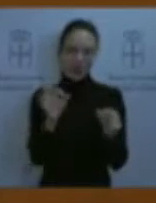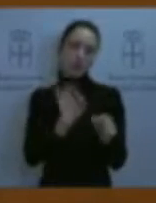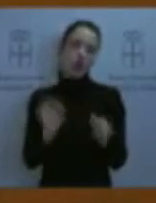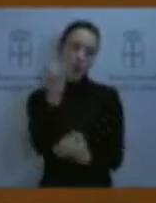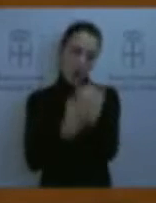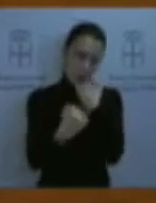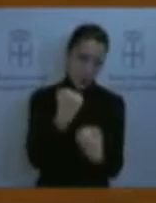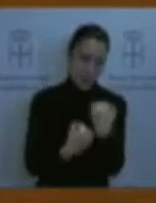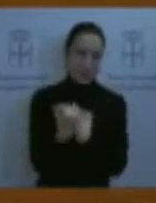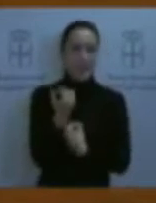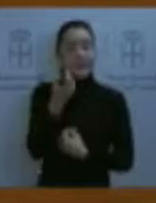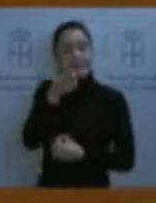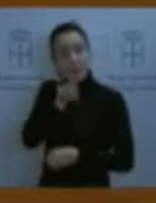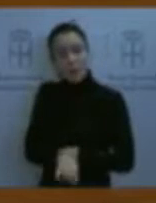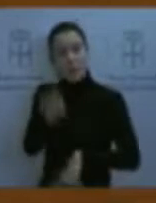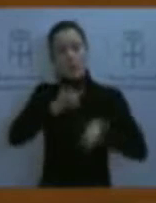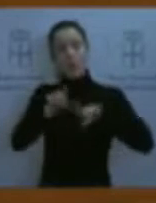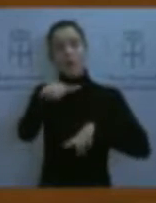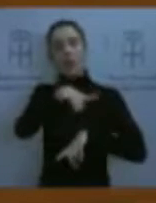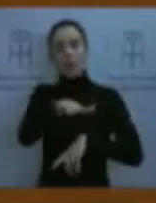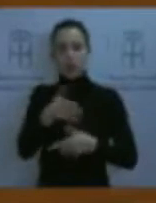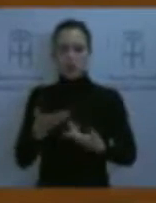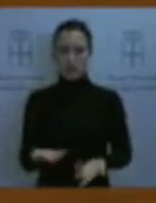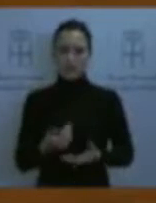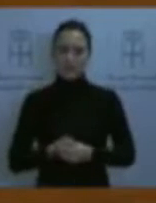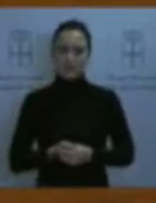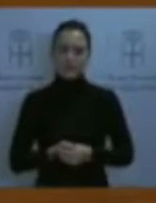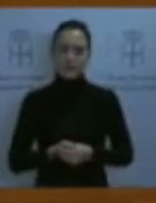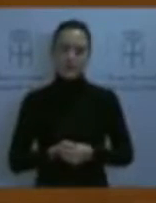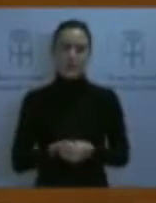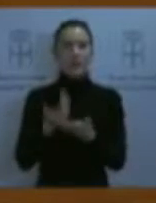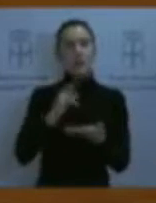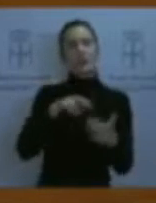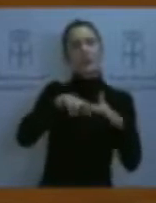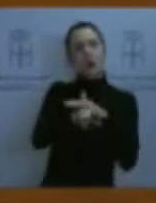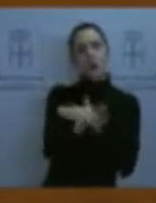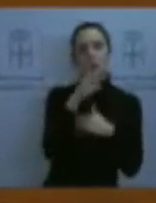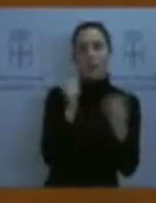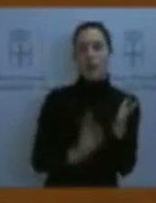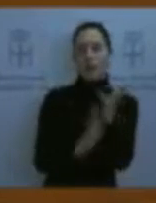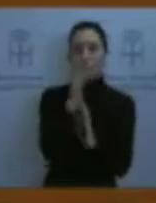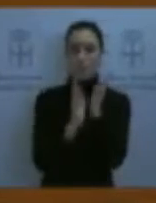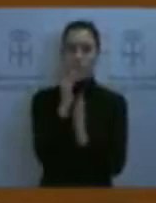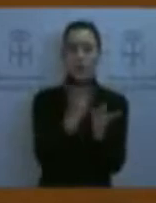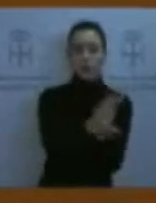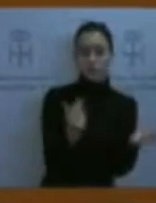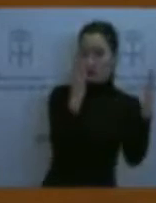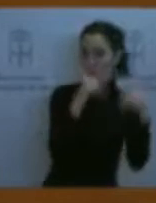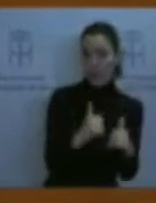tienen que ver con la falta de medios en extinción, con la falta de prevención. Aquí la